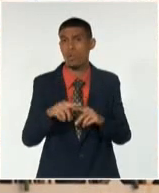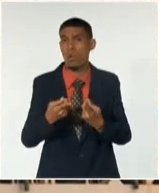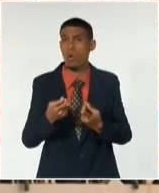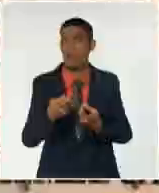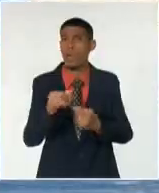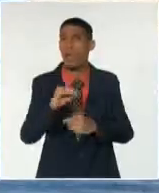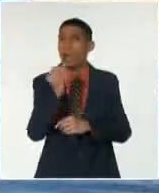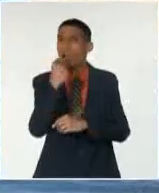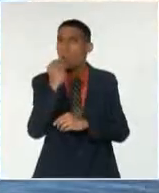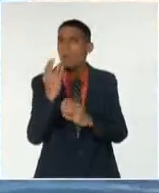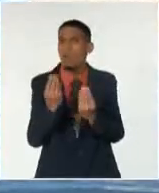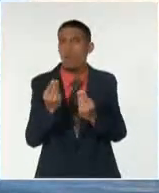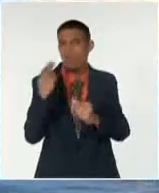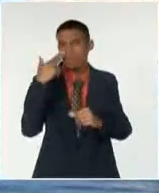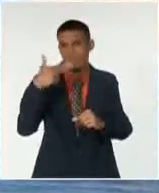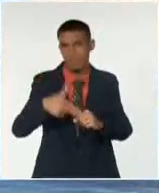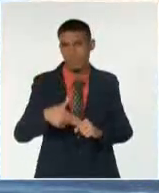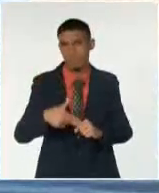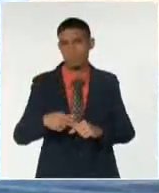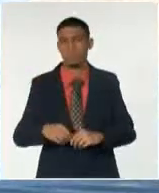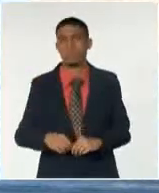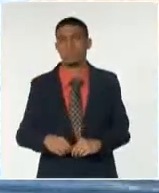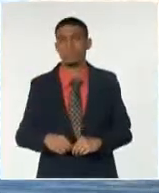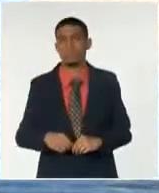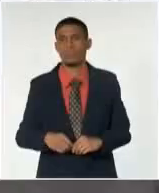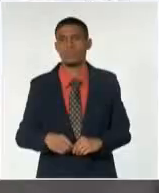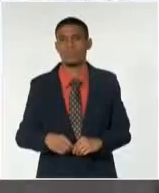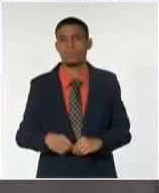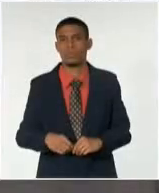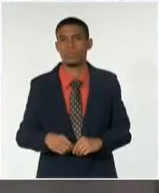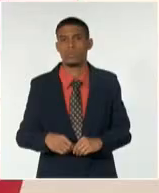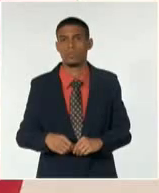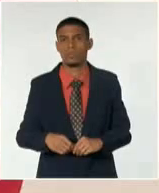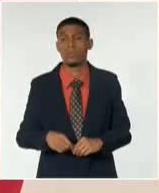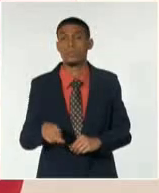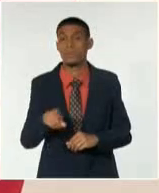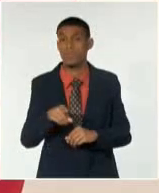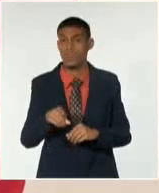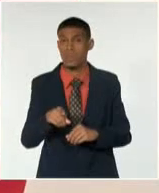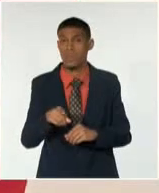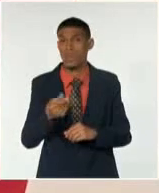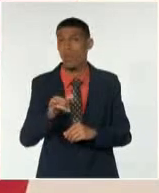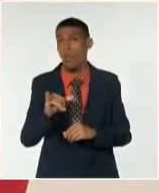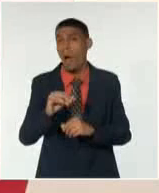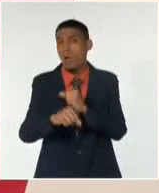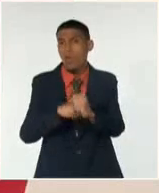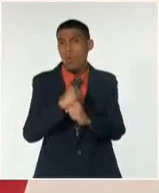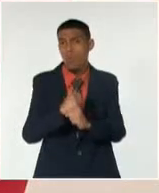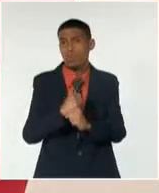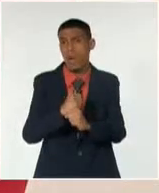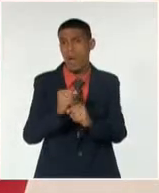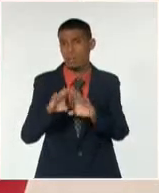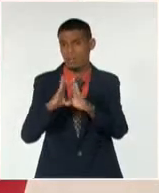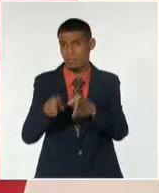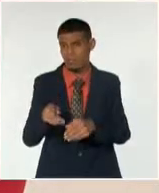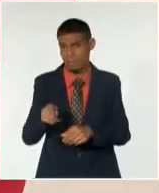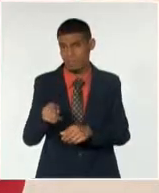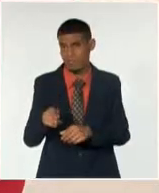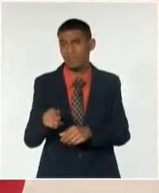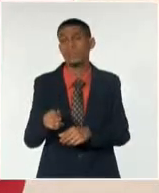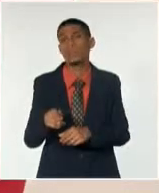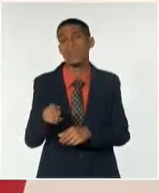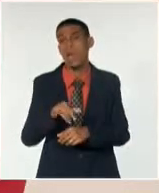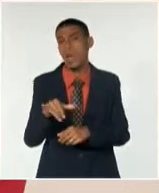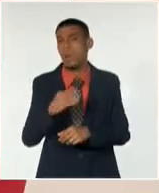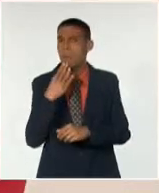con combustible diésel, que es importado también. Este combustible que utiliza estas unidades son de aquí, de nacional. Eso